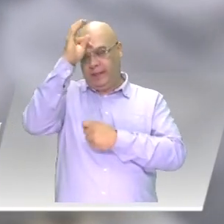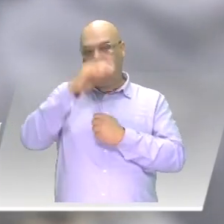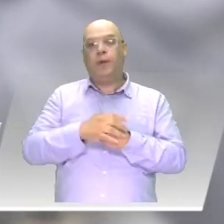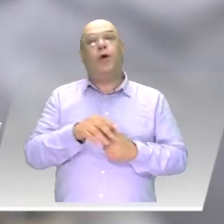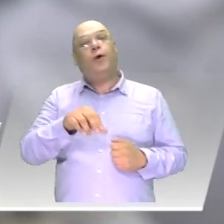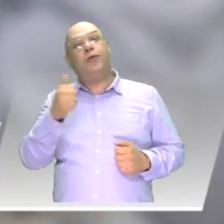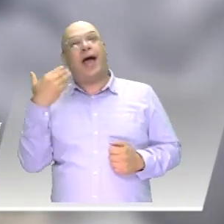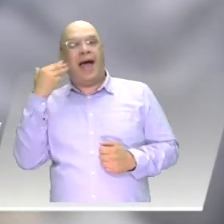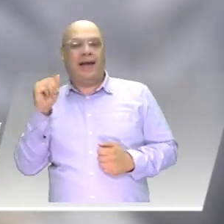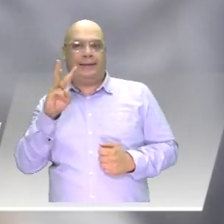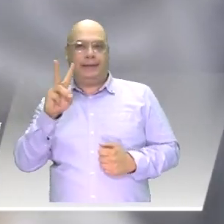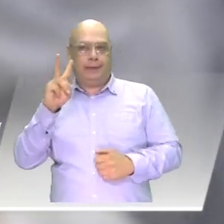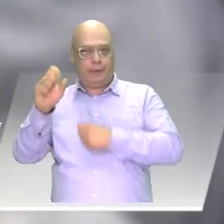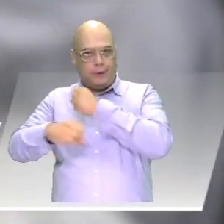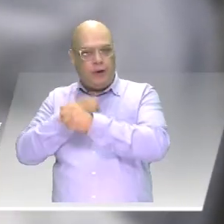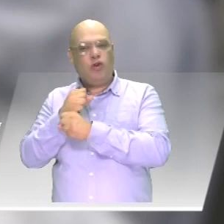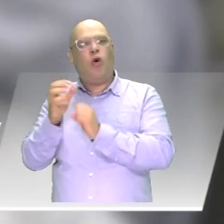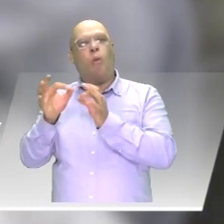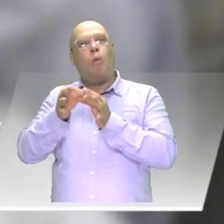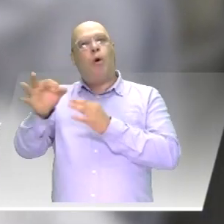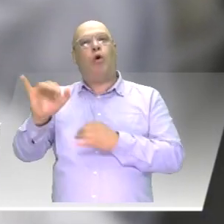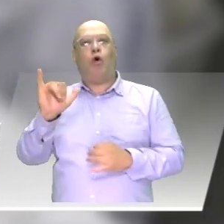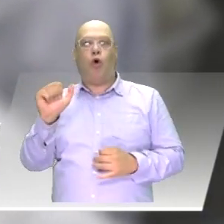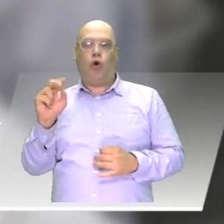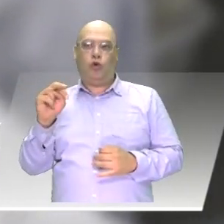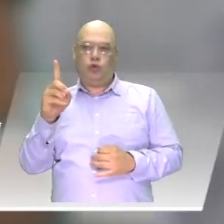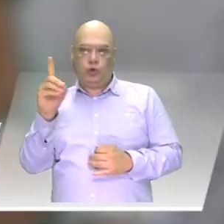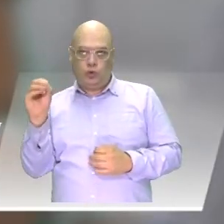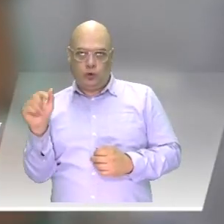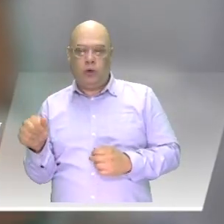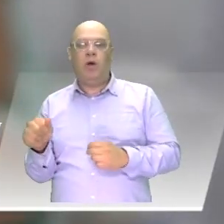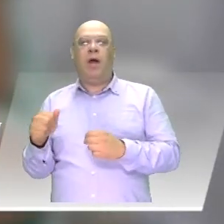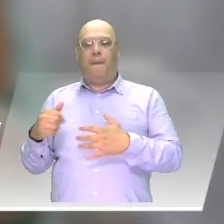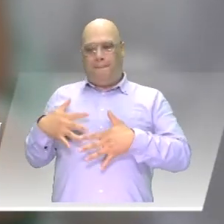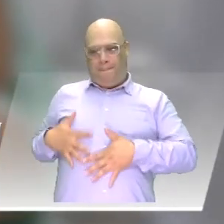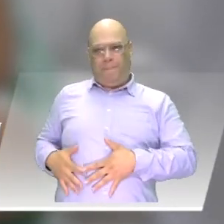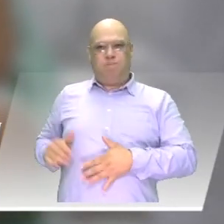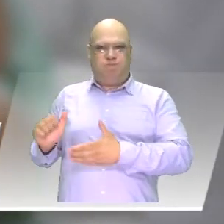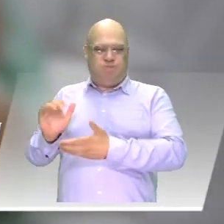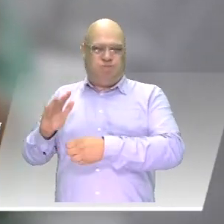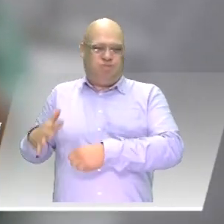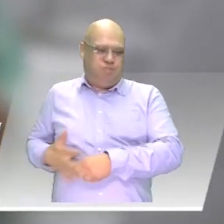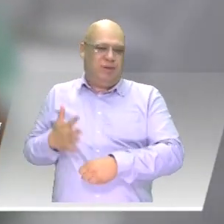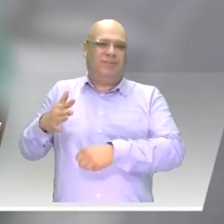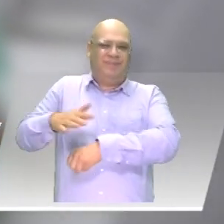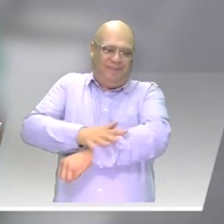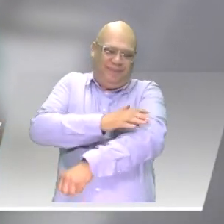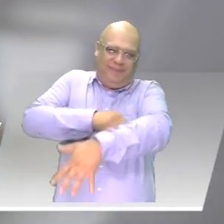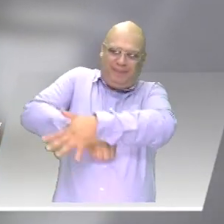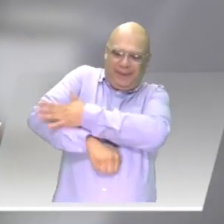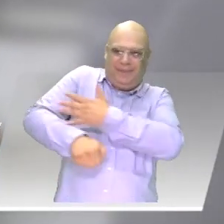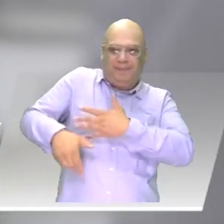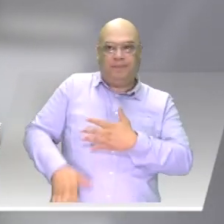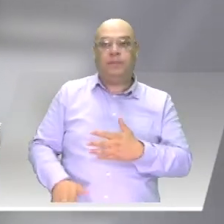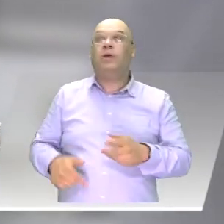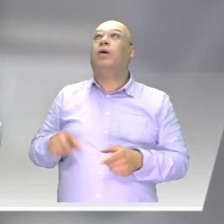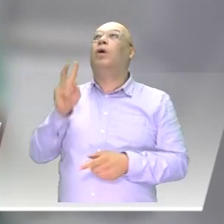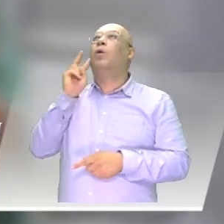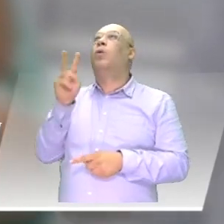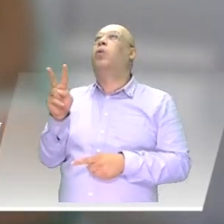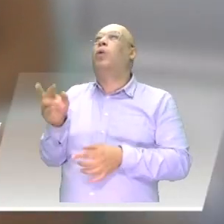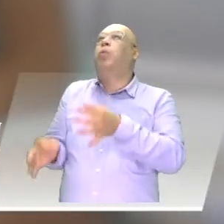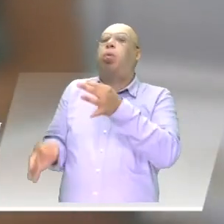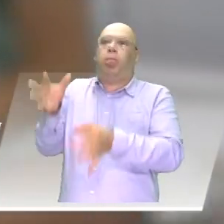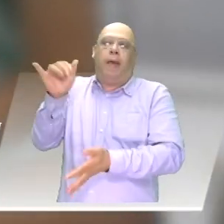de 32 años en Yondó, quien sufrió quemadura de primer grado en el tronco y miembro superior e inferior mientras observaba el uso de